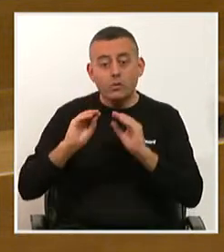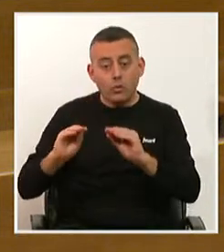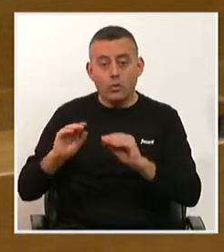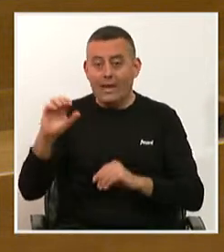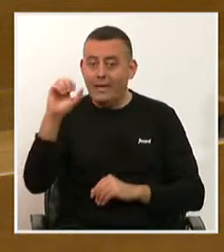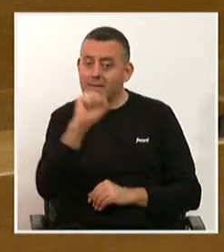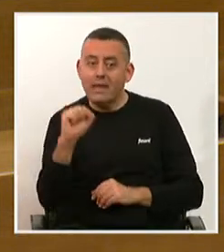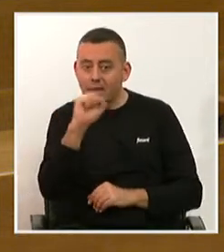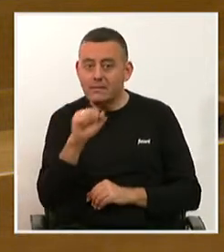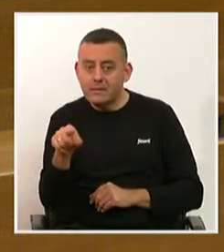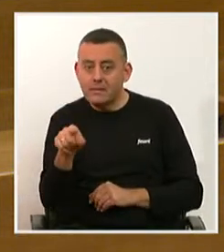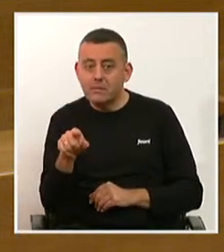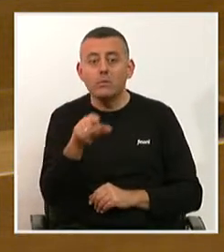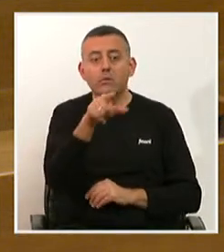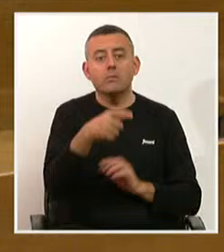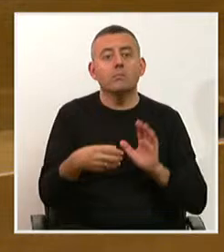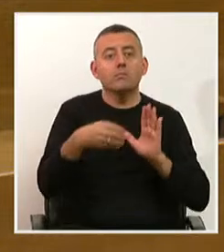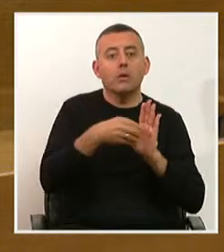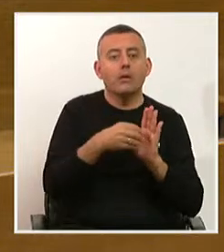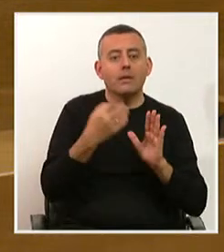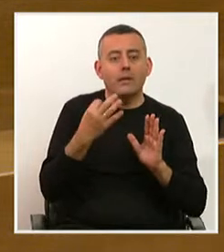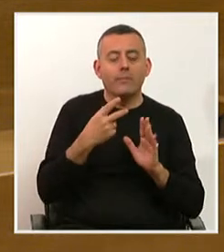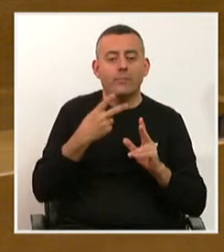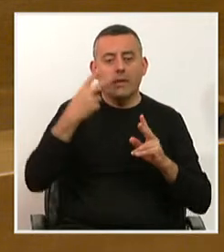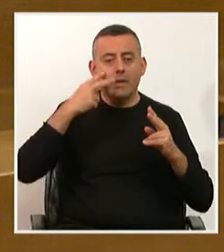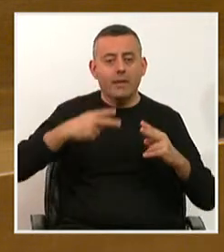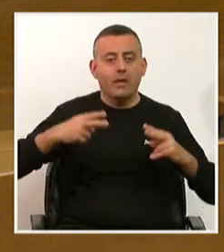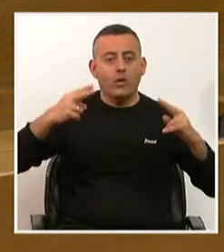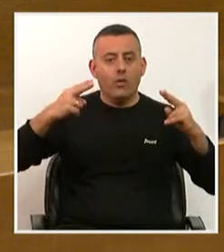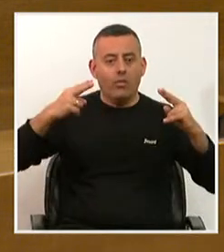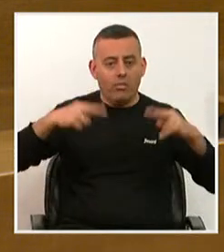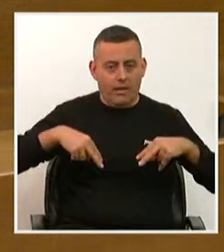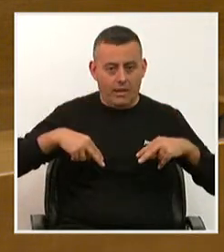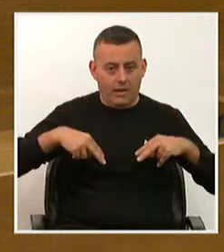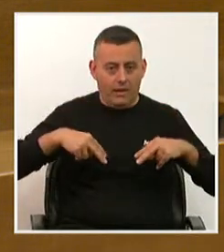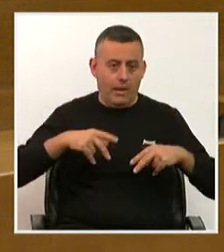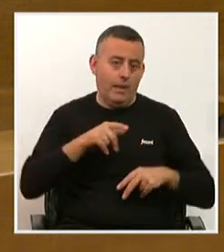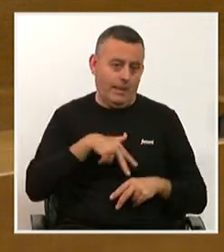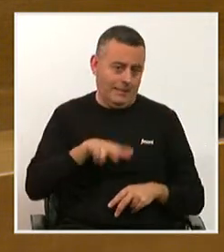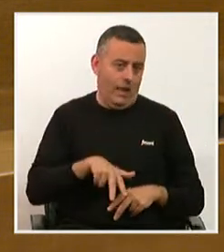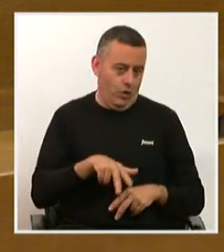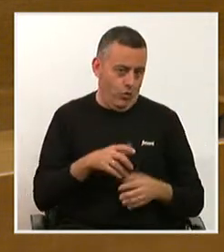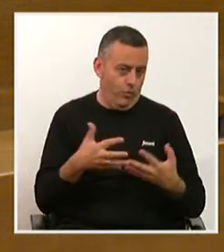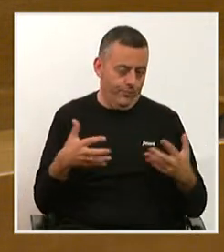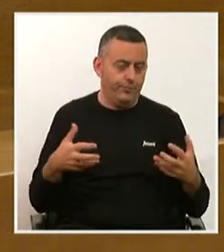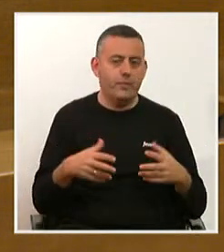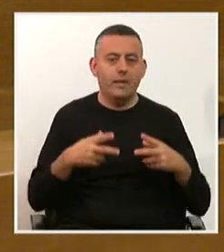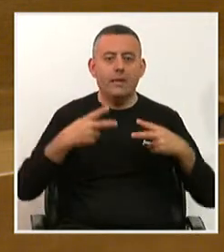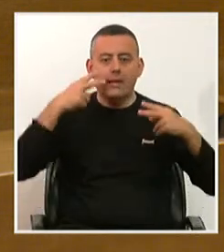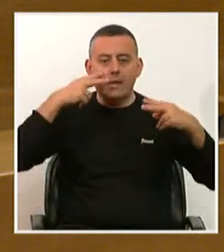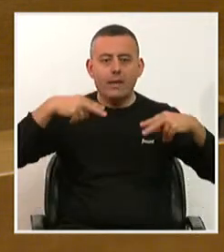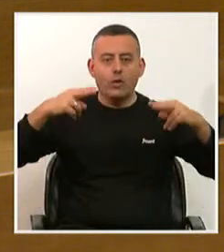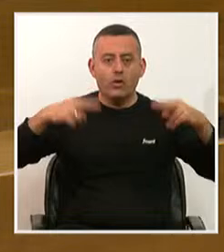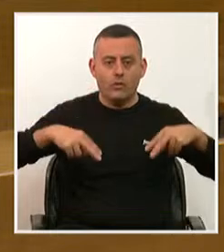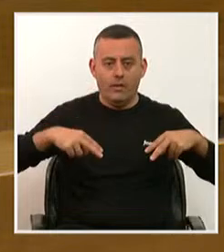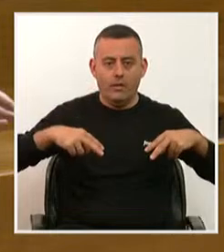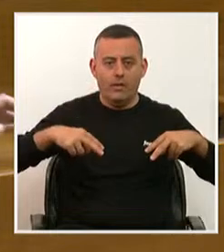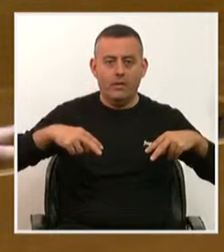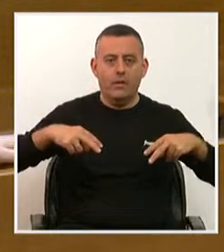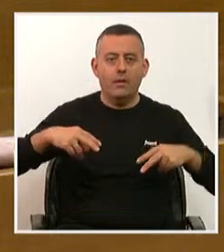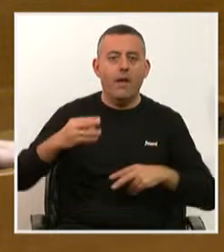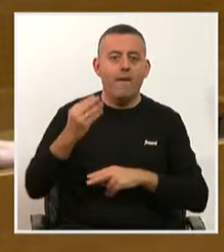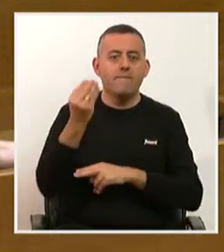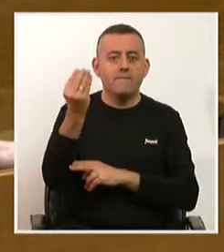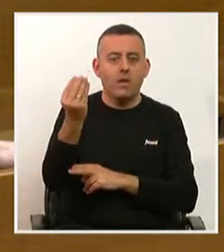y que es reconocer perd en C recocer laiga de